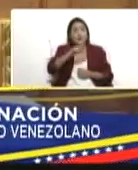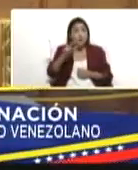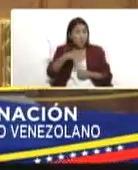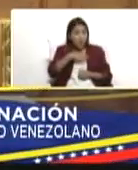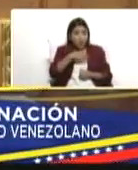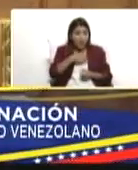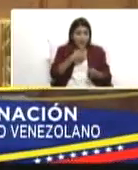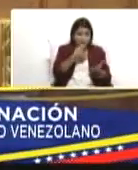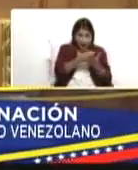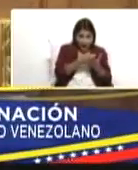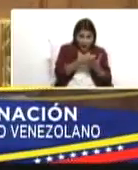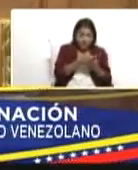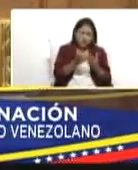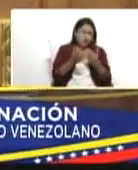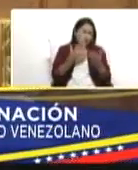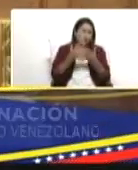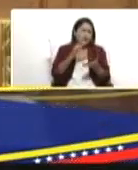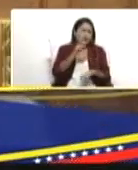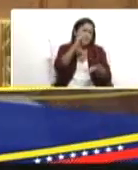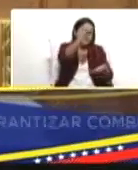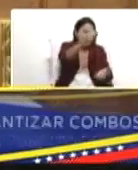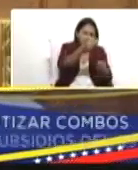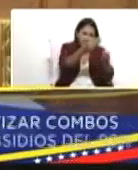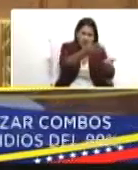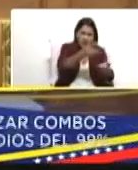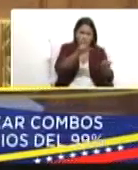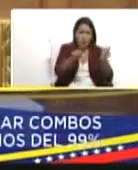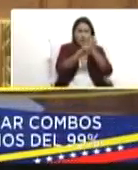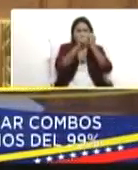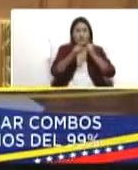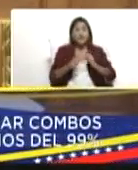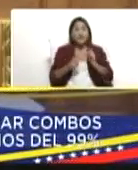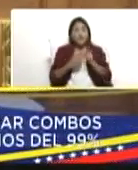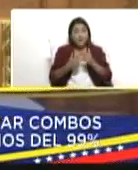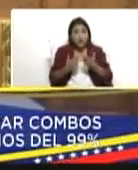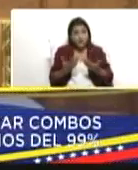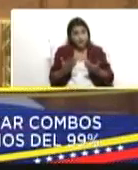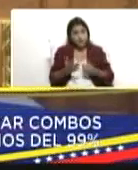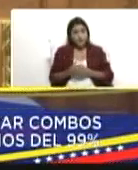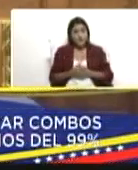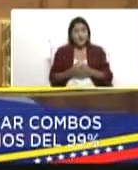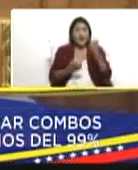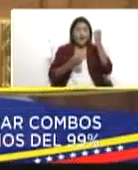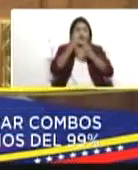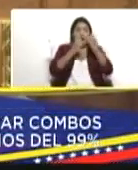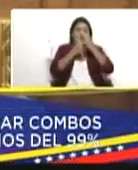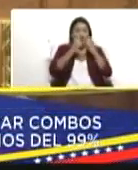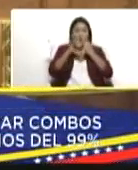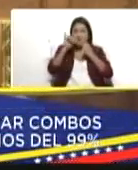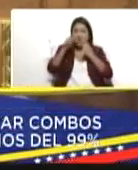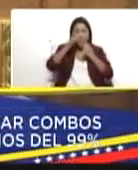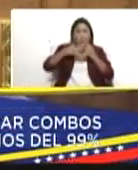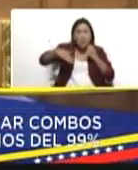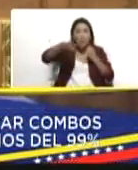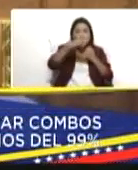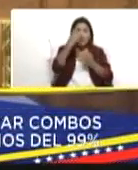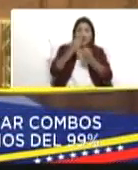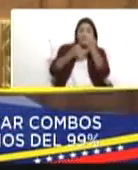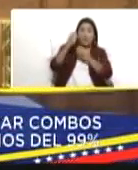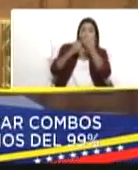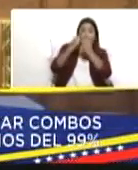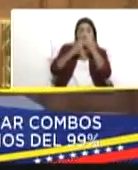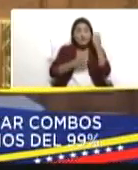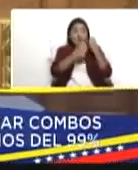V son cosas que hay que debatir por eso este examen es tan importante porque es un examen que me hace el pueblo y yo espero de